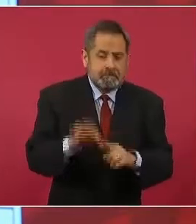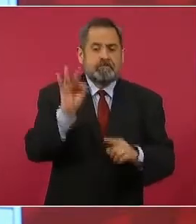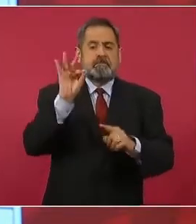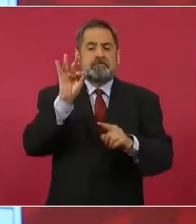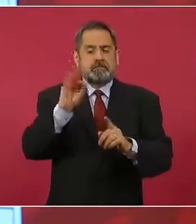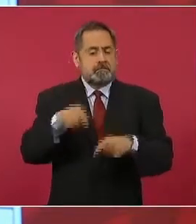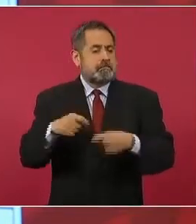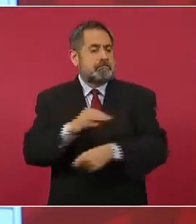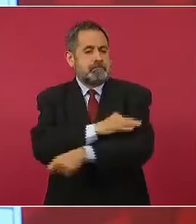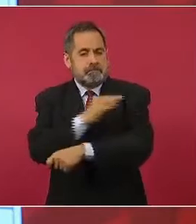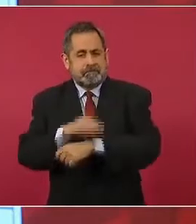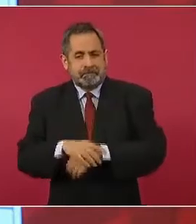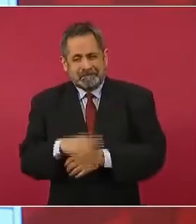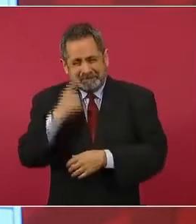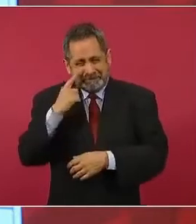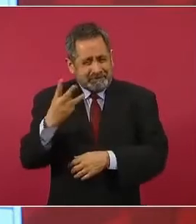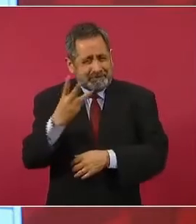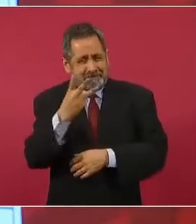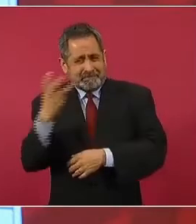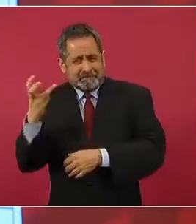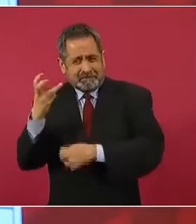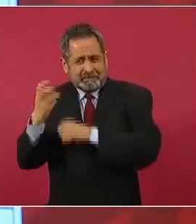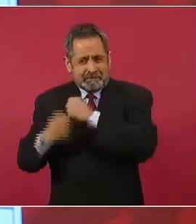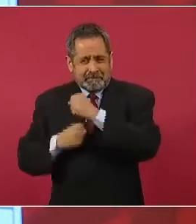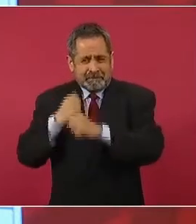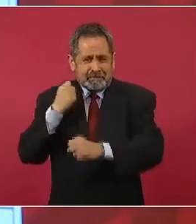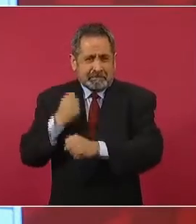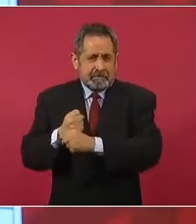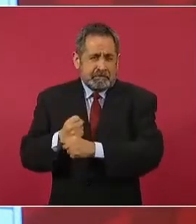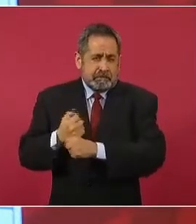fue una bendición.